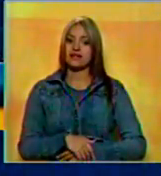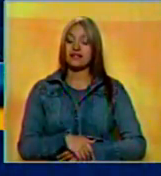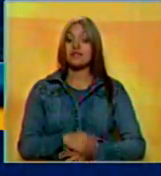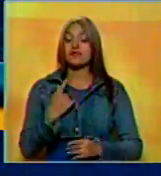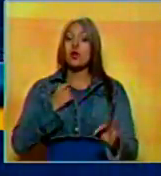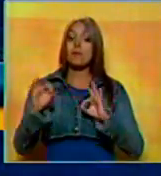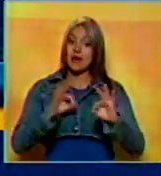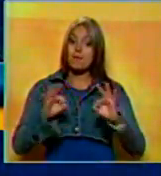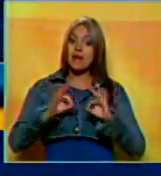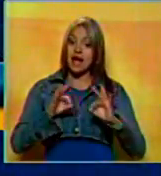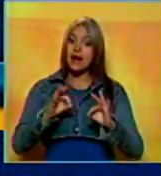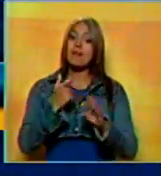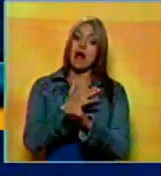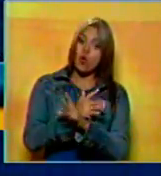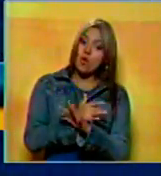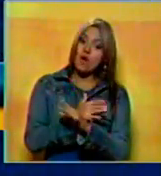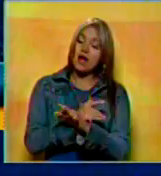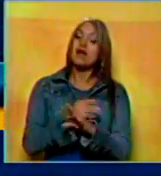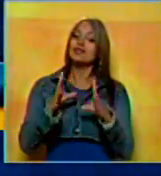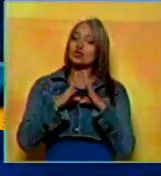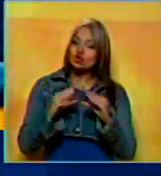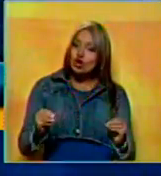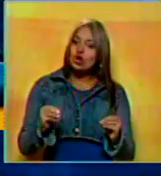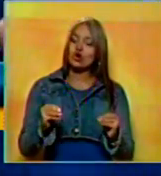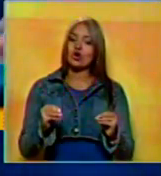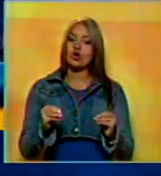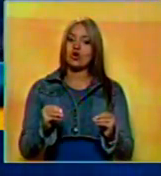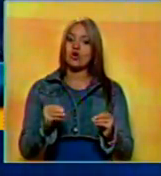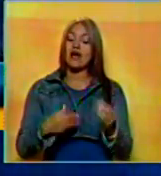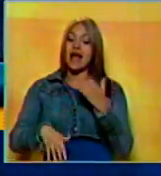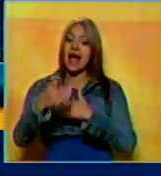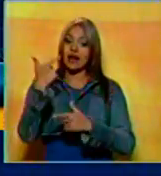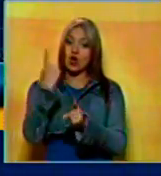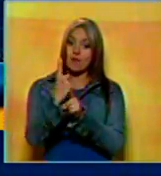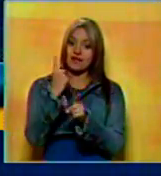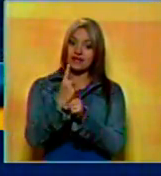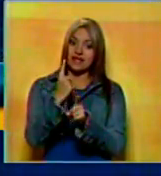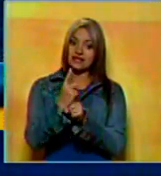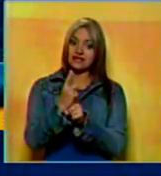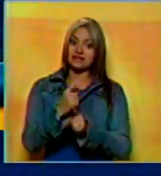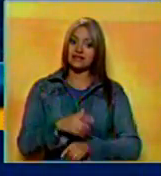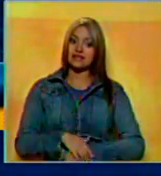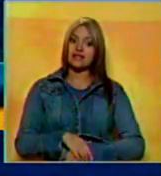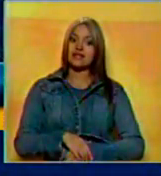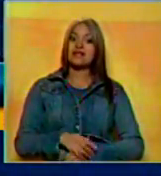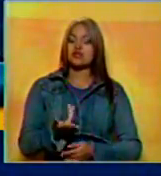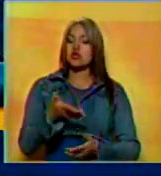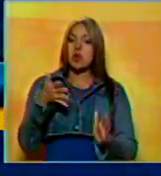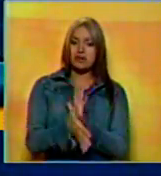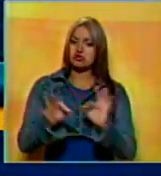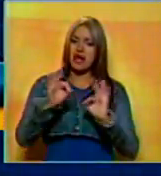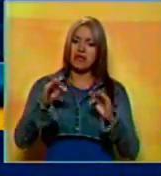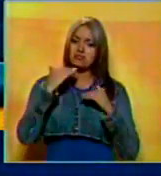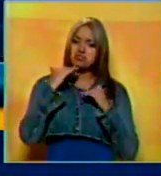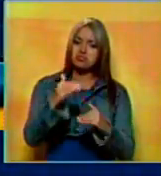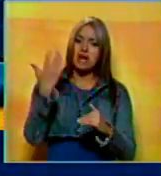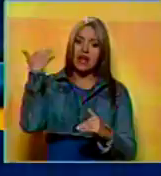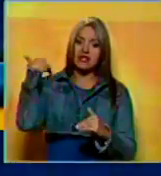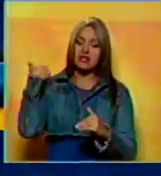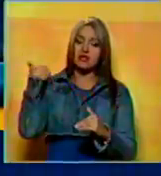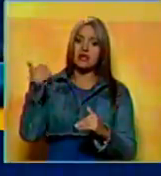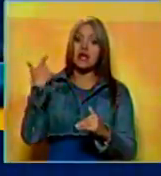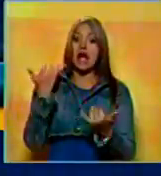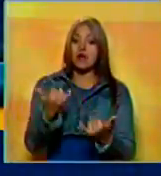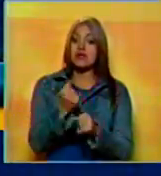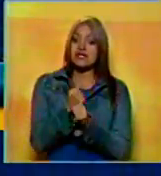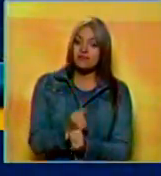Me preparé para eso. Todo lo que fue en esta temporada, en la temporada muerta. Y bueno,